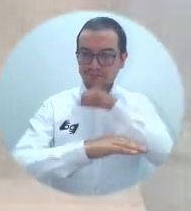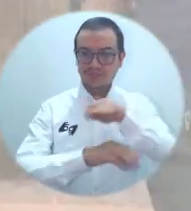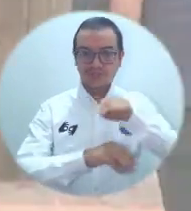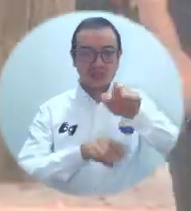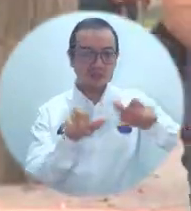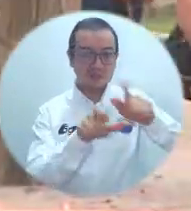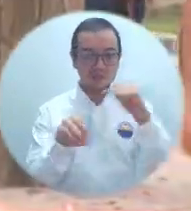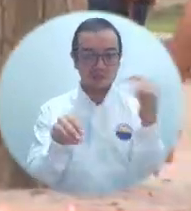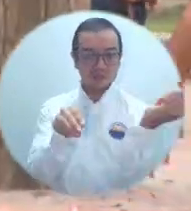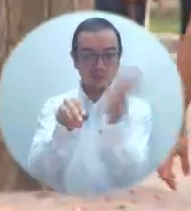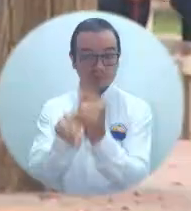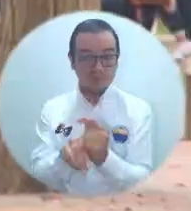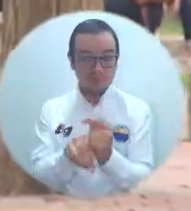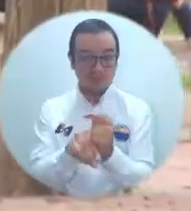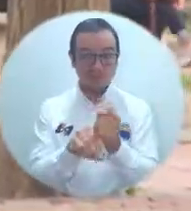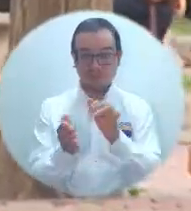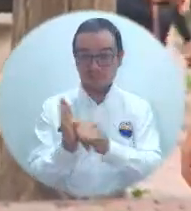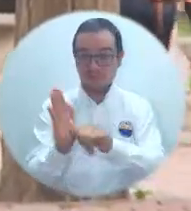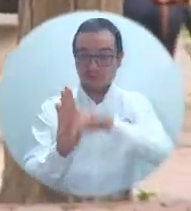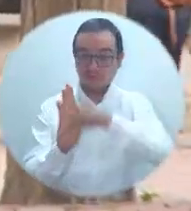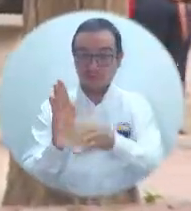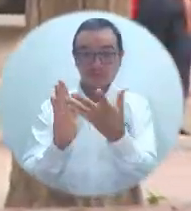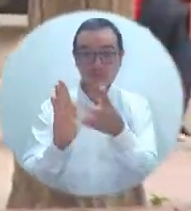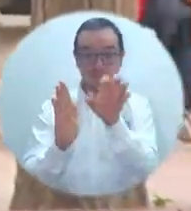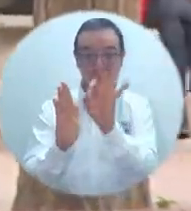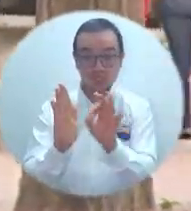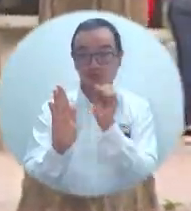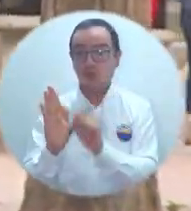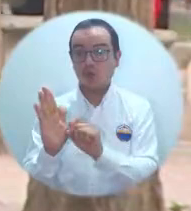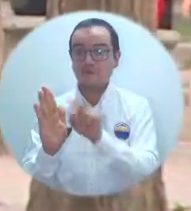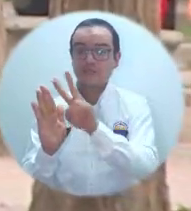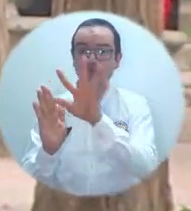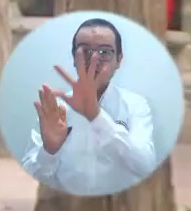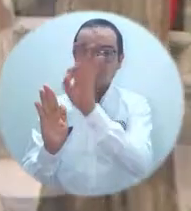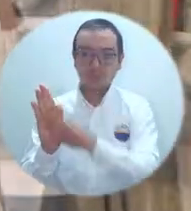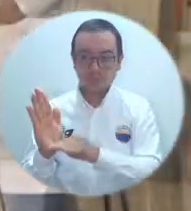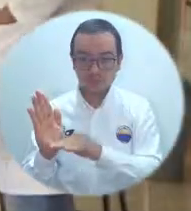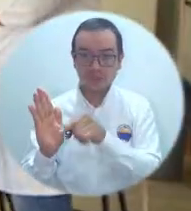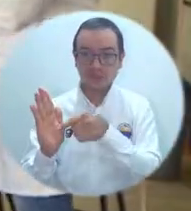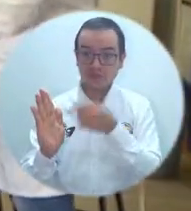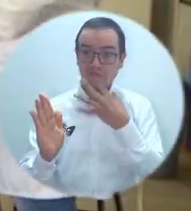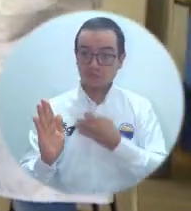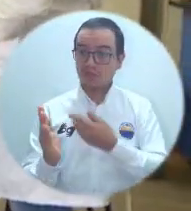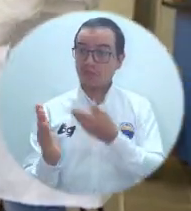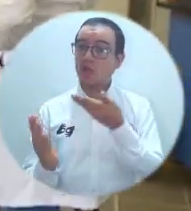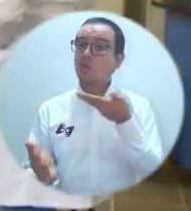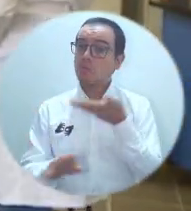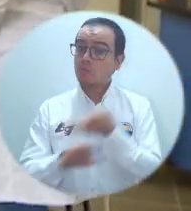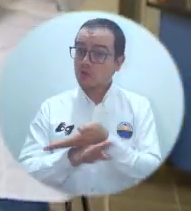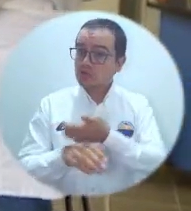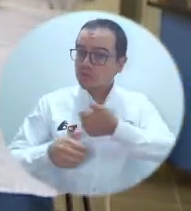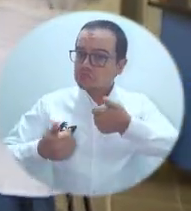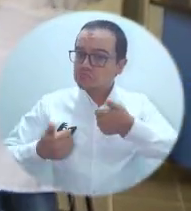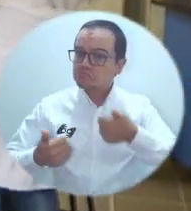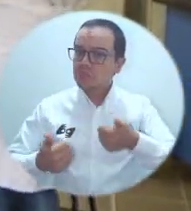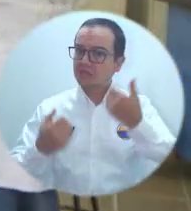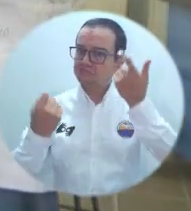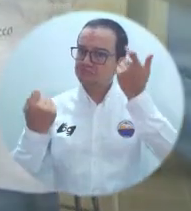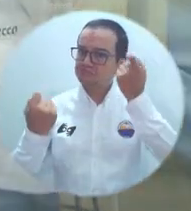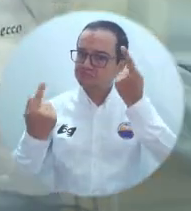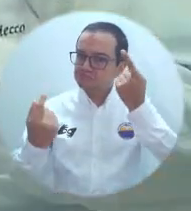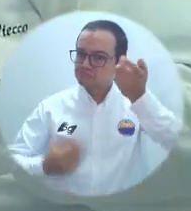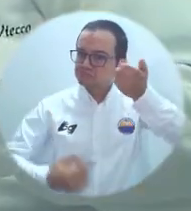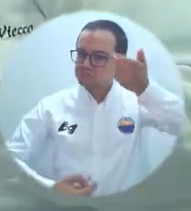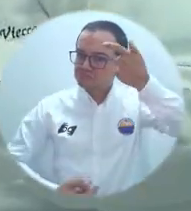Pablo Vera de apoyar el 50% de las matrículas y 25% en las matrículas de posgrado. Una propuesta viable, una